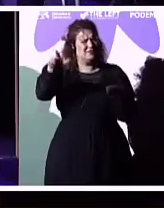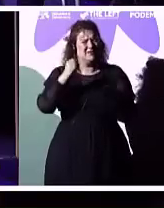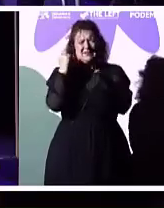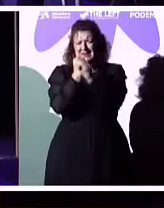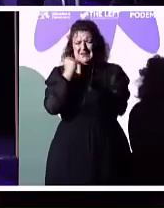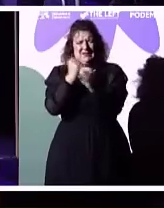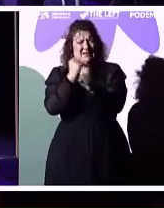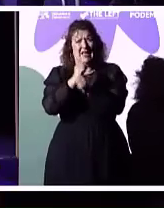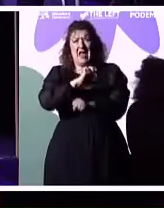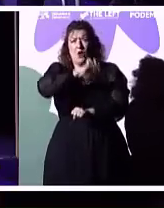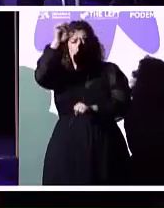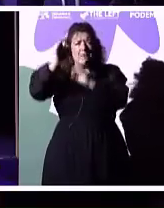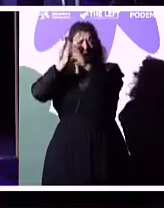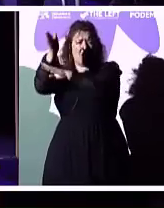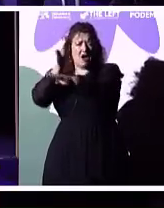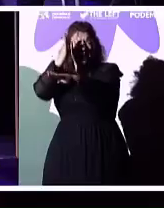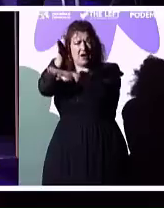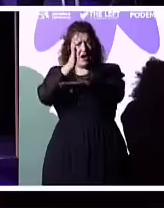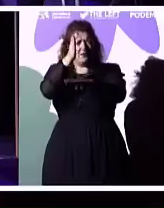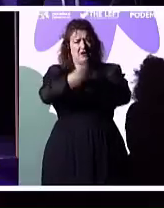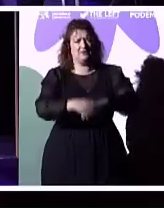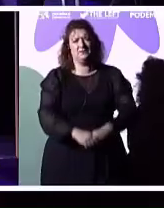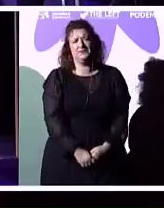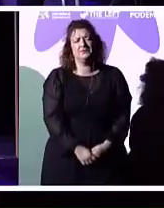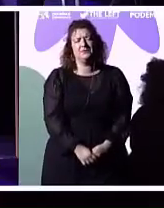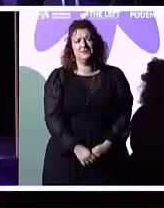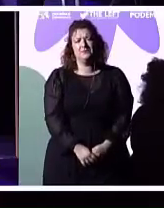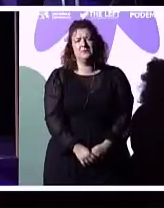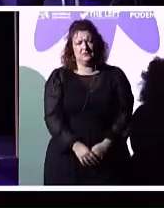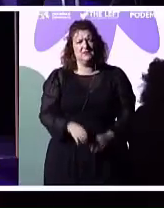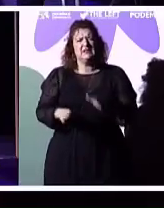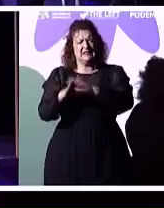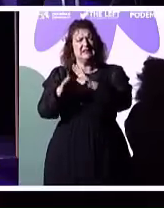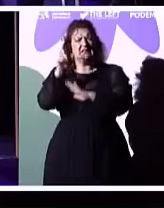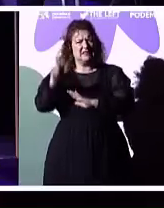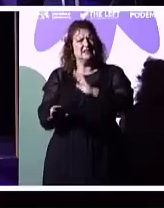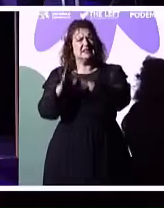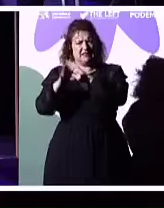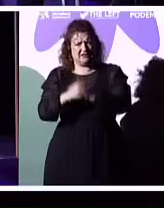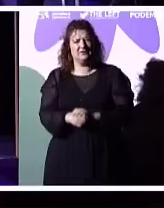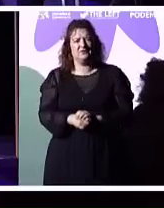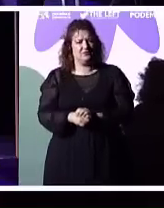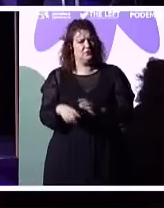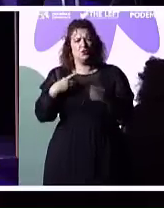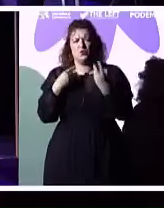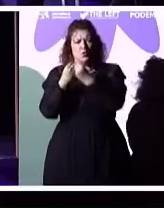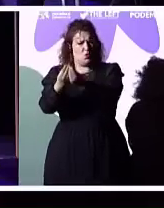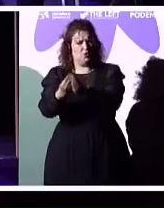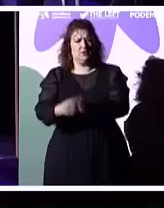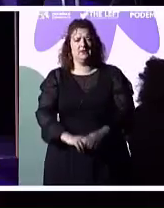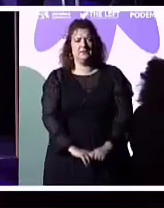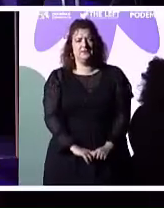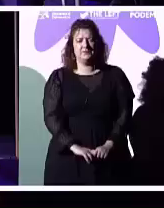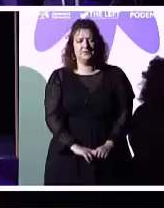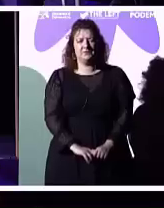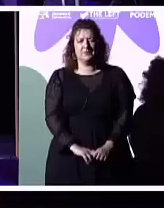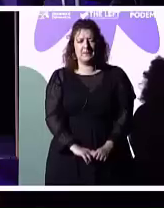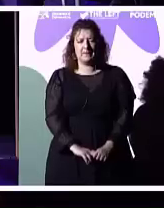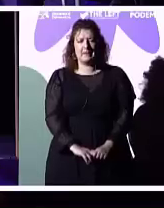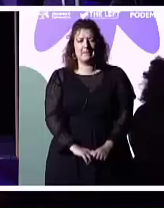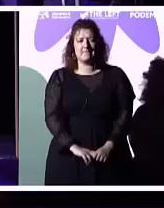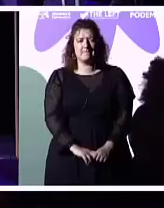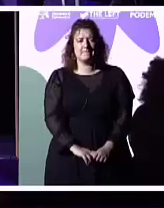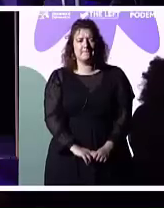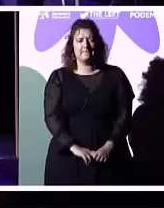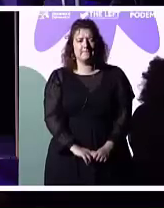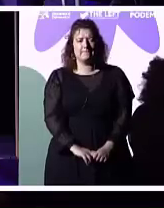dando todo en Europa y lo va a seguir dando y vamos a estar a tu lado